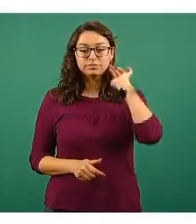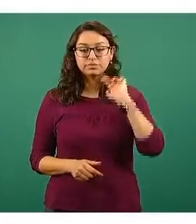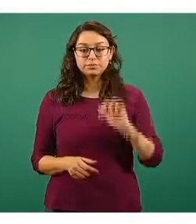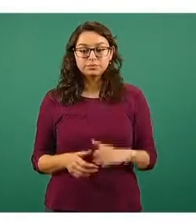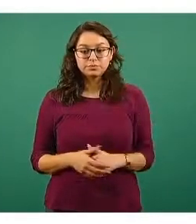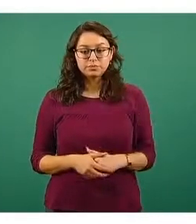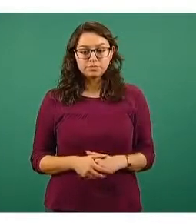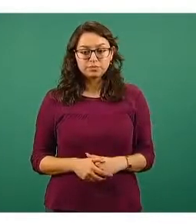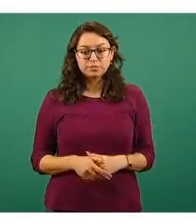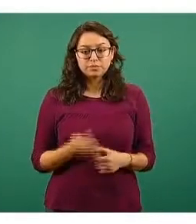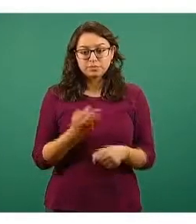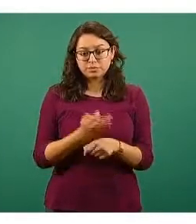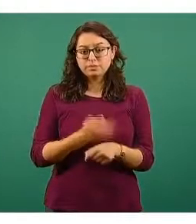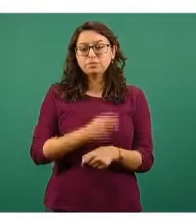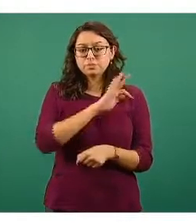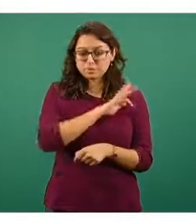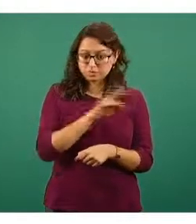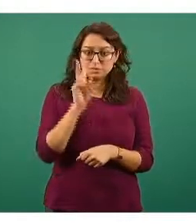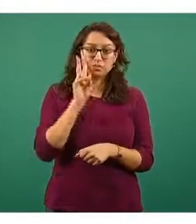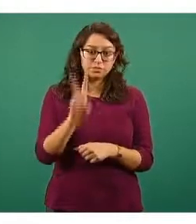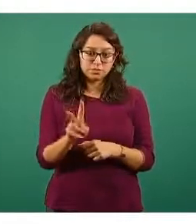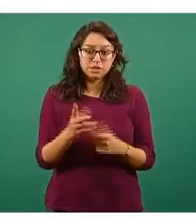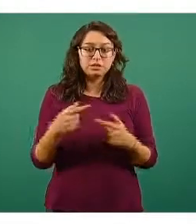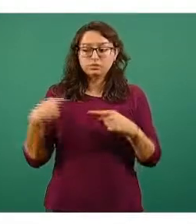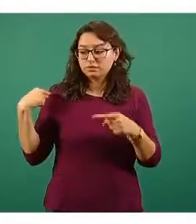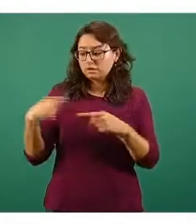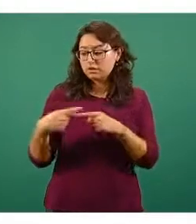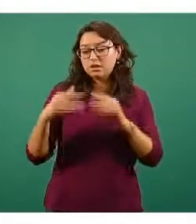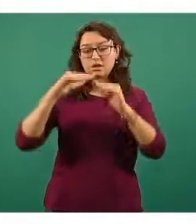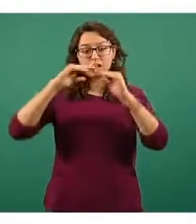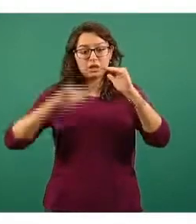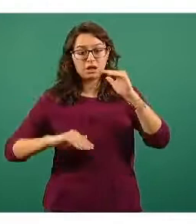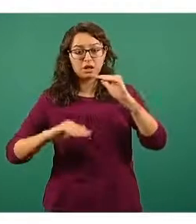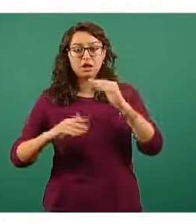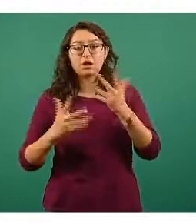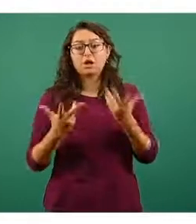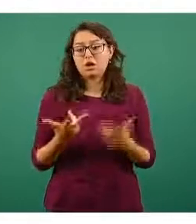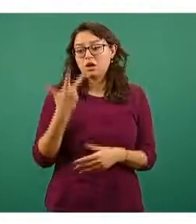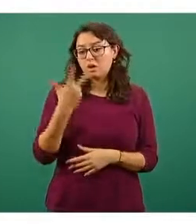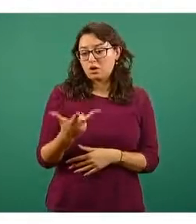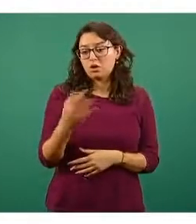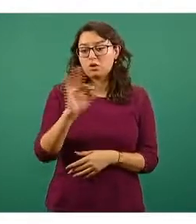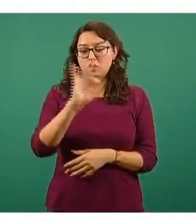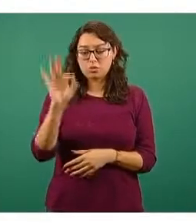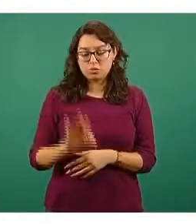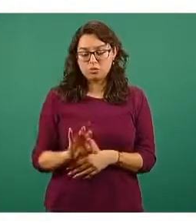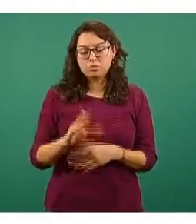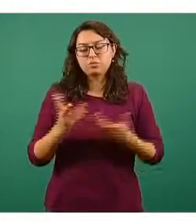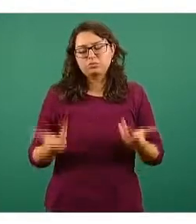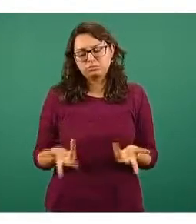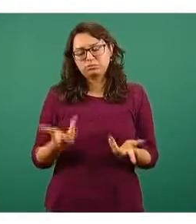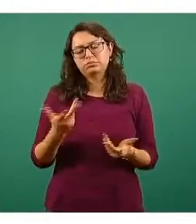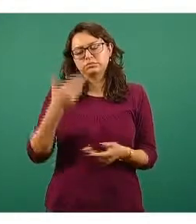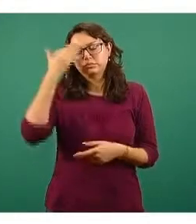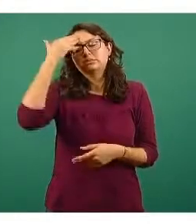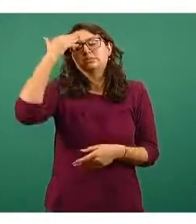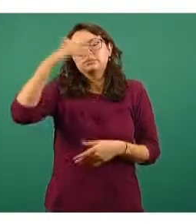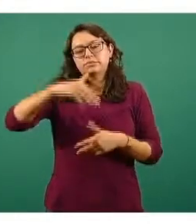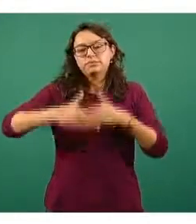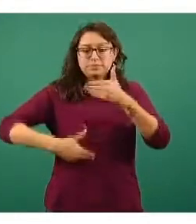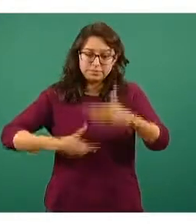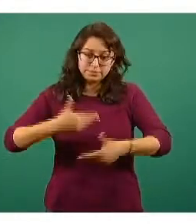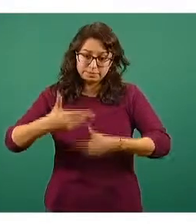una disminución de menos 8%, ayer era de menos 10, hoy es de menos 8, y habíamos comentado que en el transcurso de los